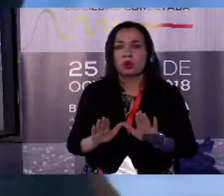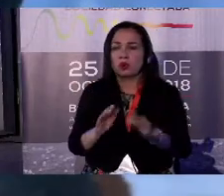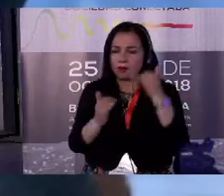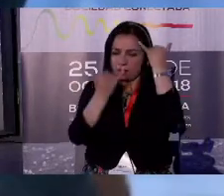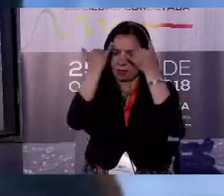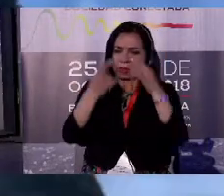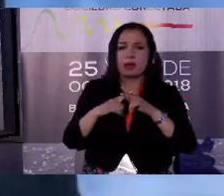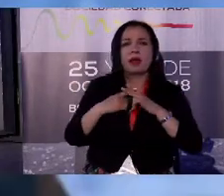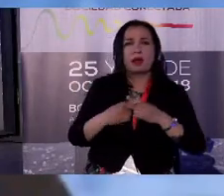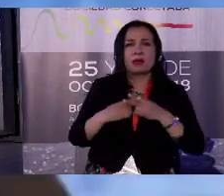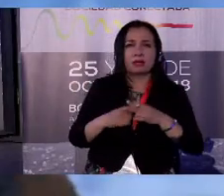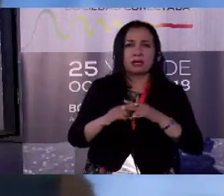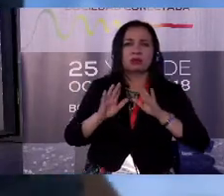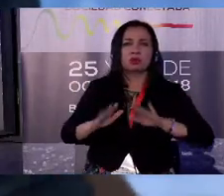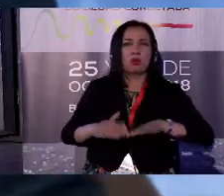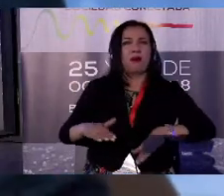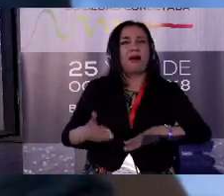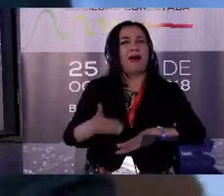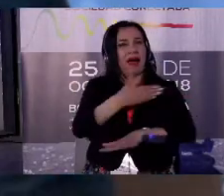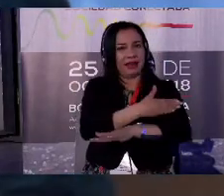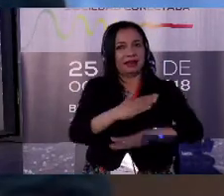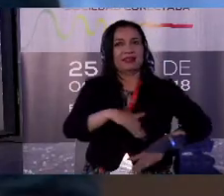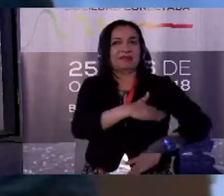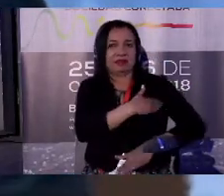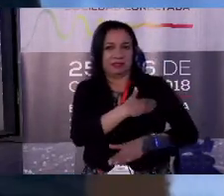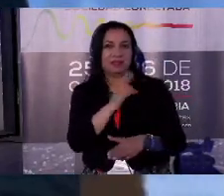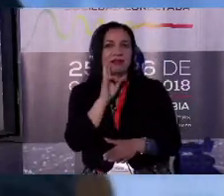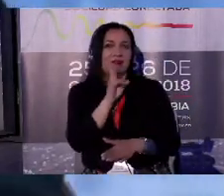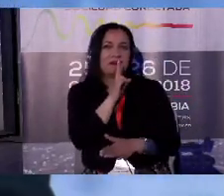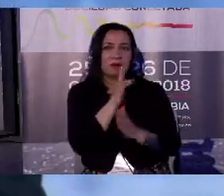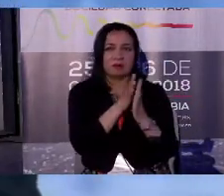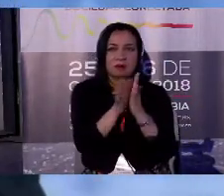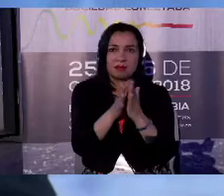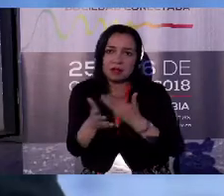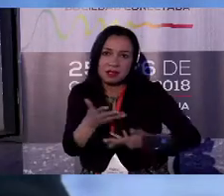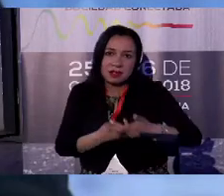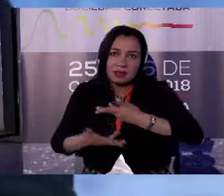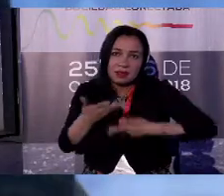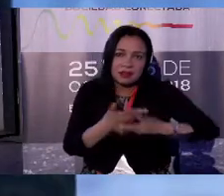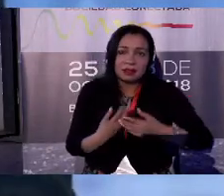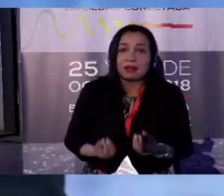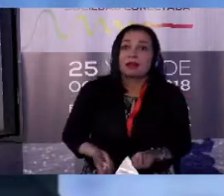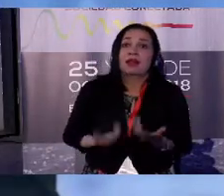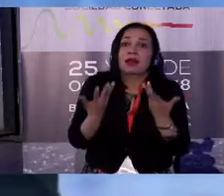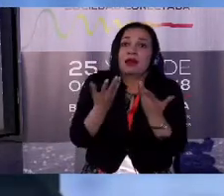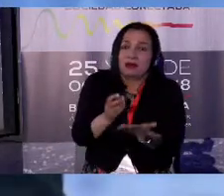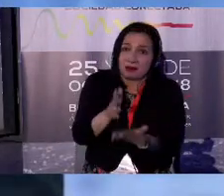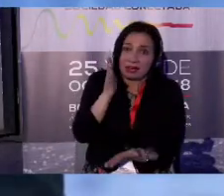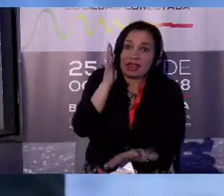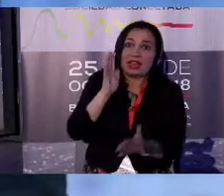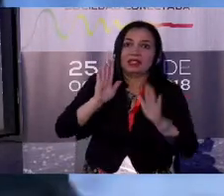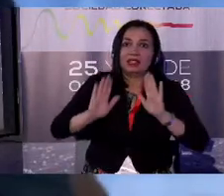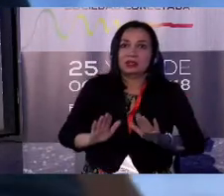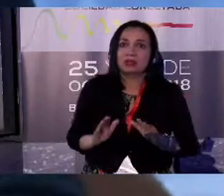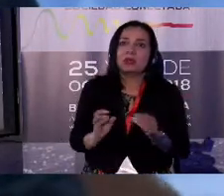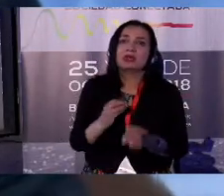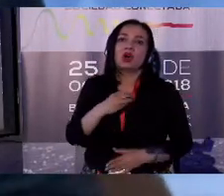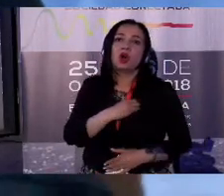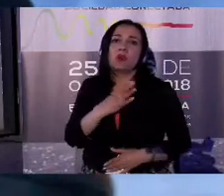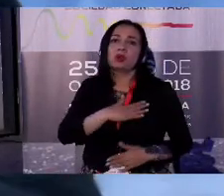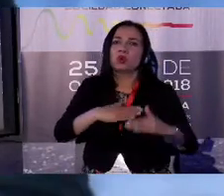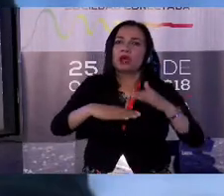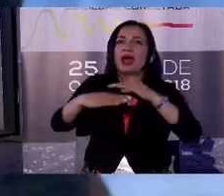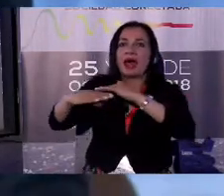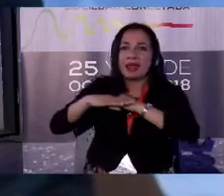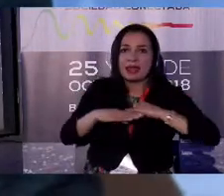herramientas de, como lo decía la ministra en el almuerzo, ¿no?, no solamente de generación de riqueza, sino también de igualdad de oportunidades y de